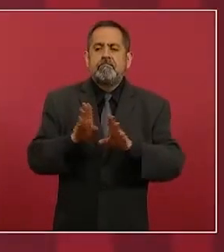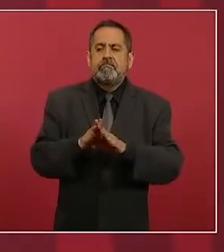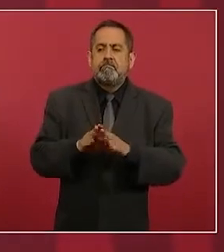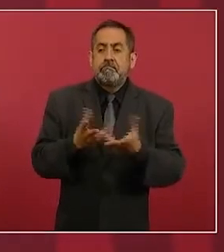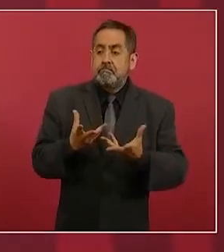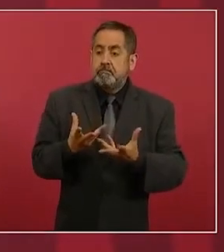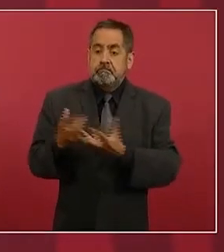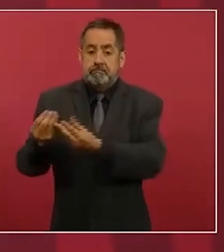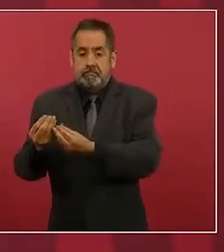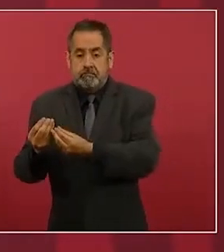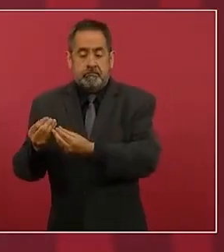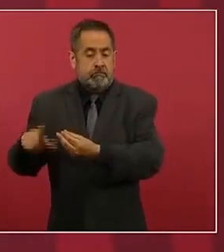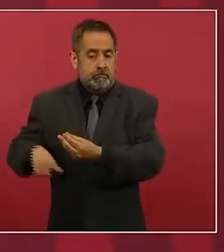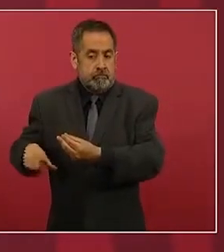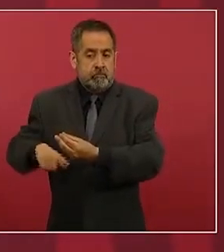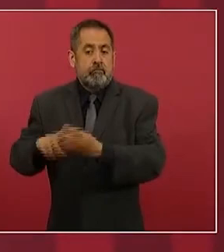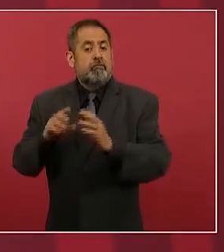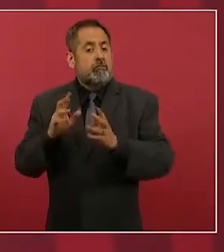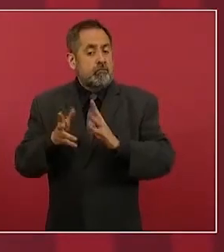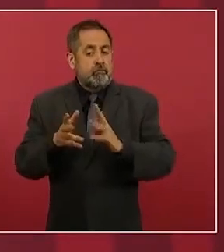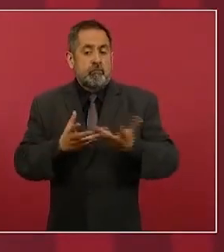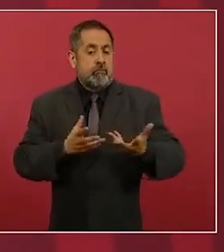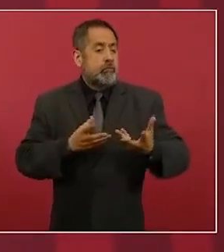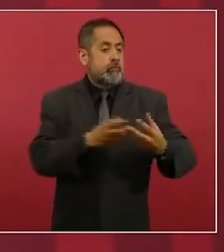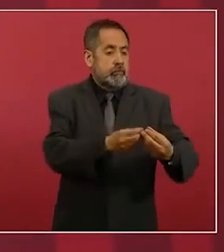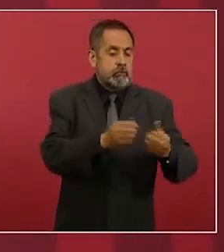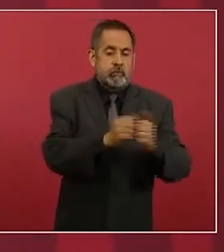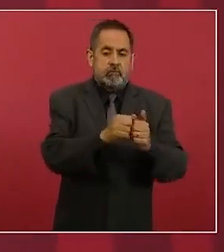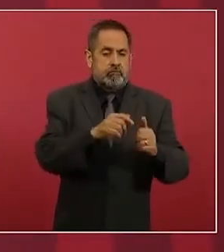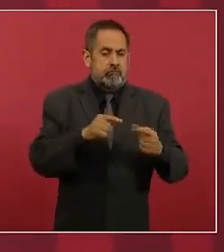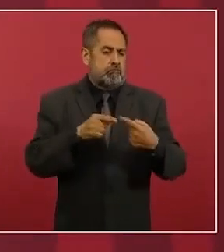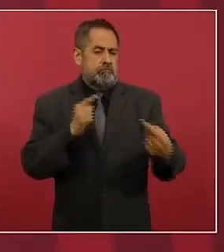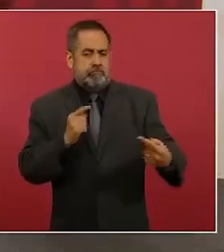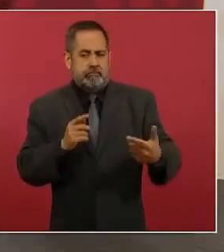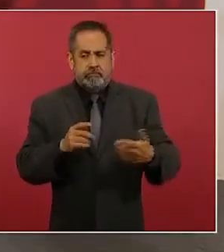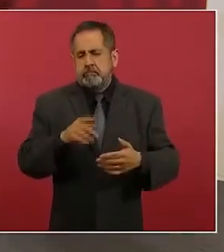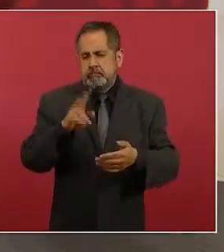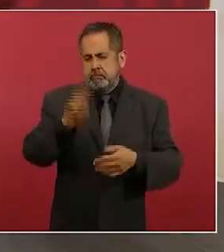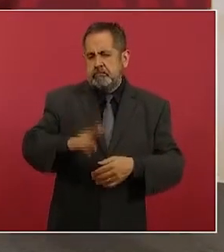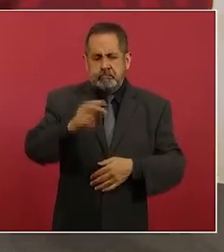Y ayer, en efecto, se reunieron